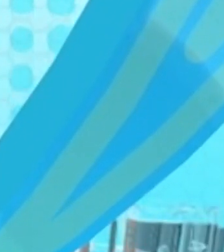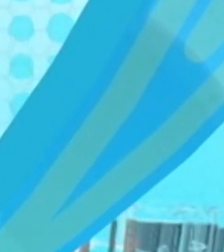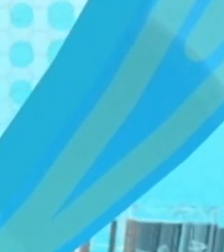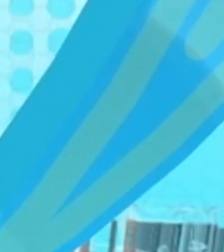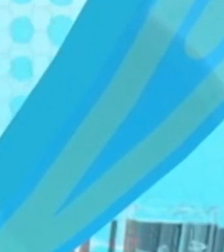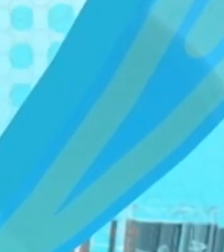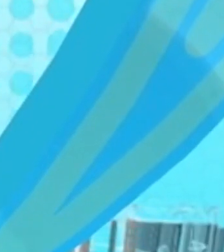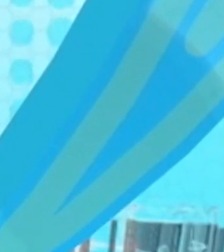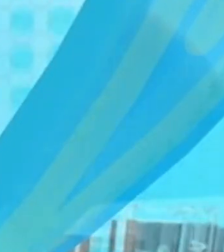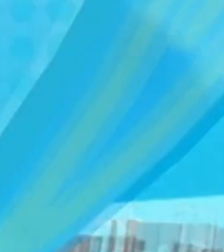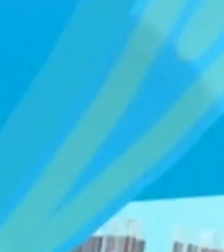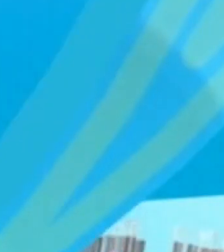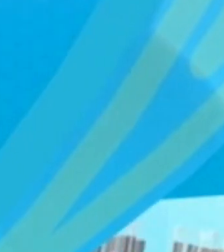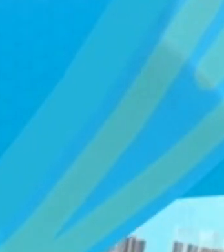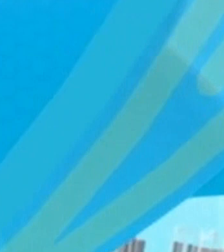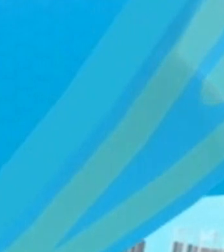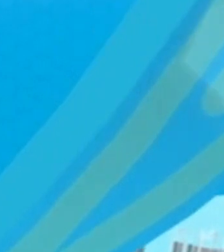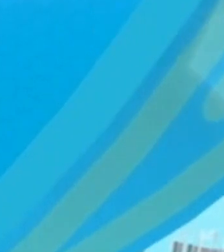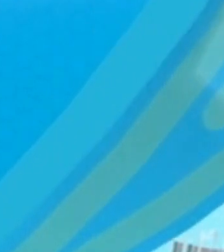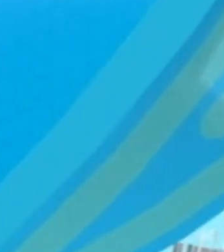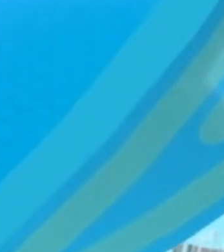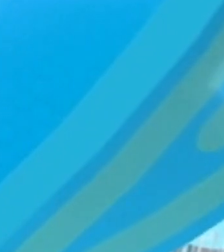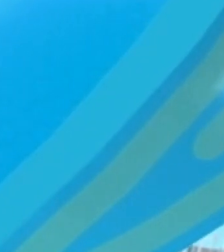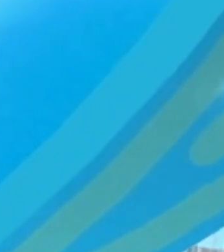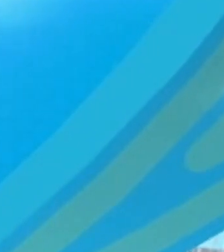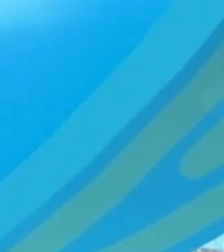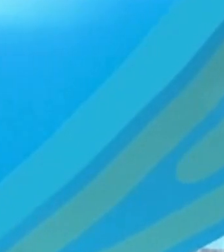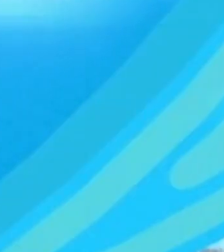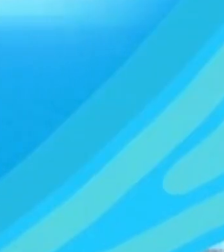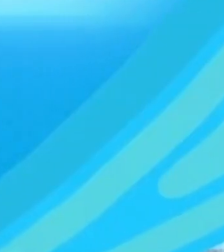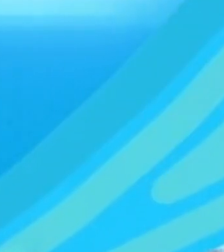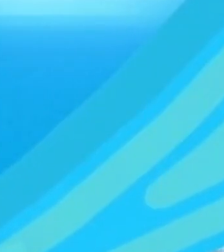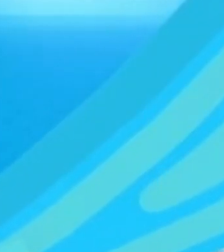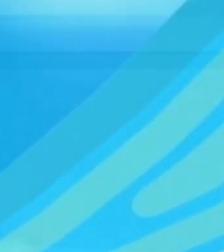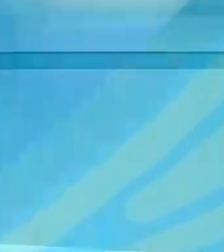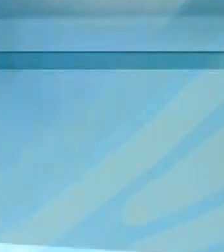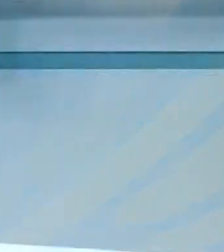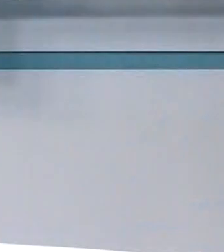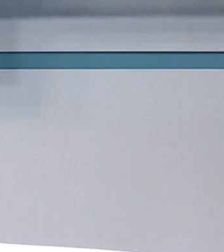Banco Popular presentó el tipo de cambio.